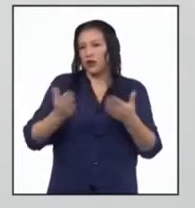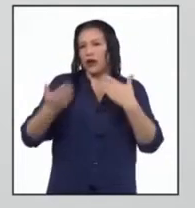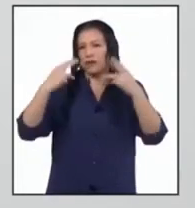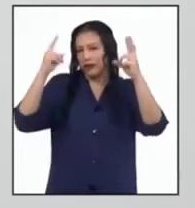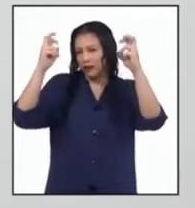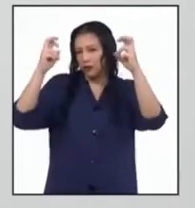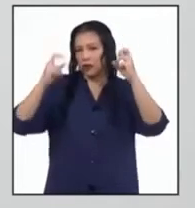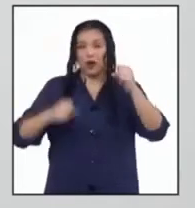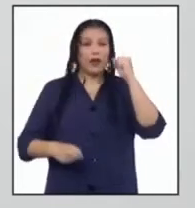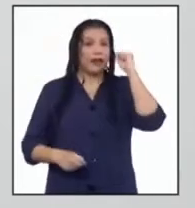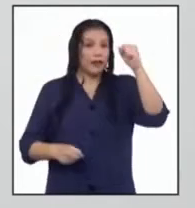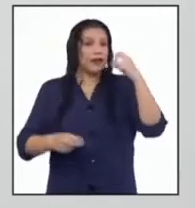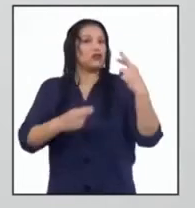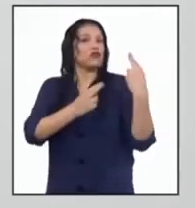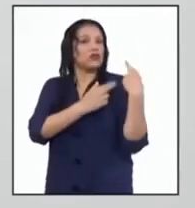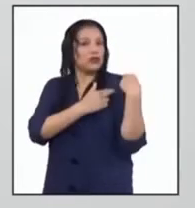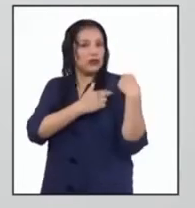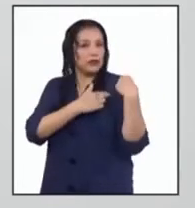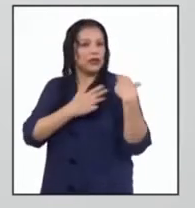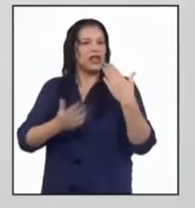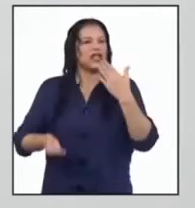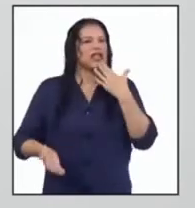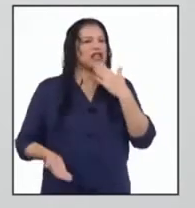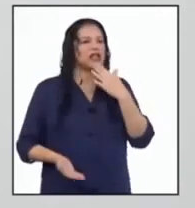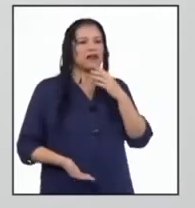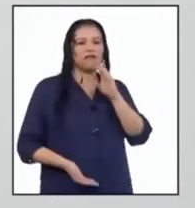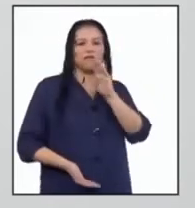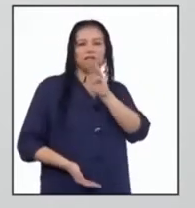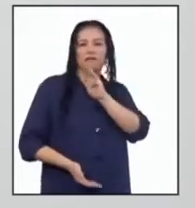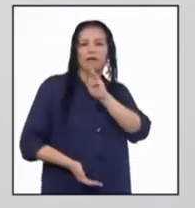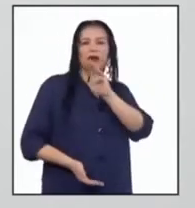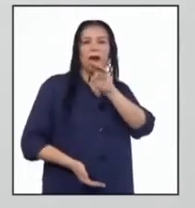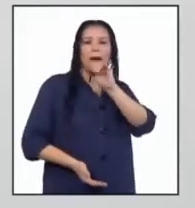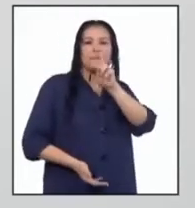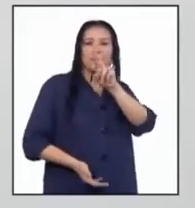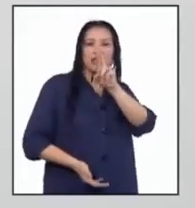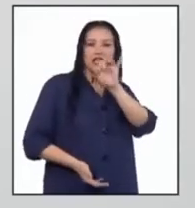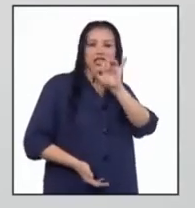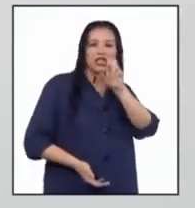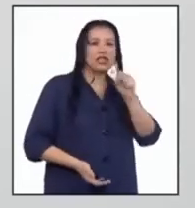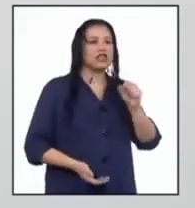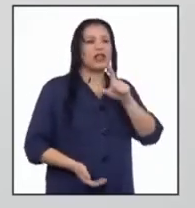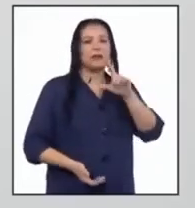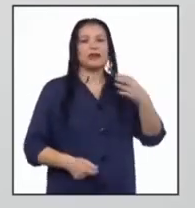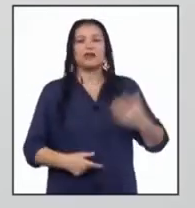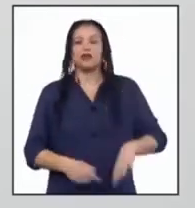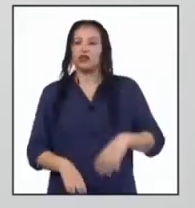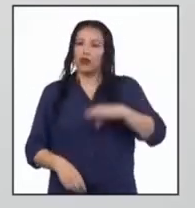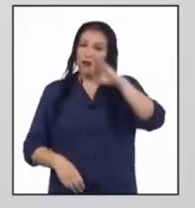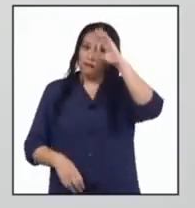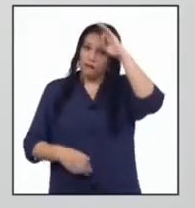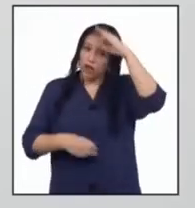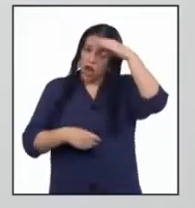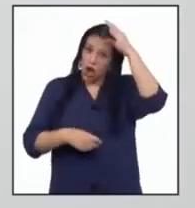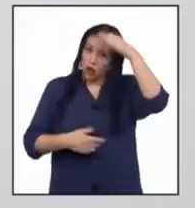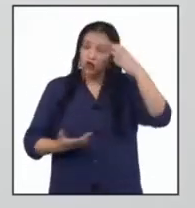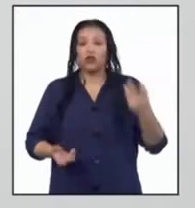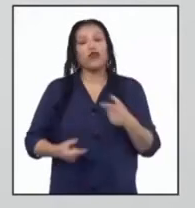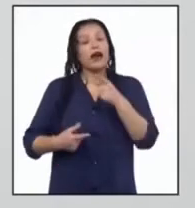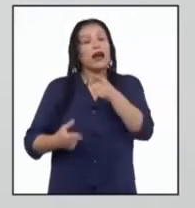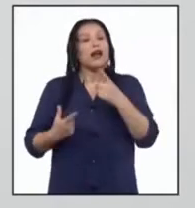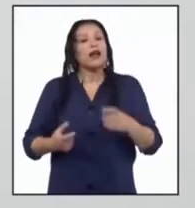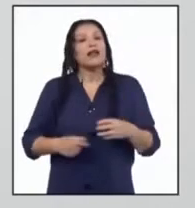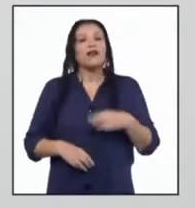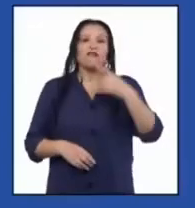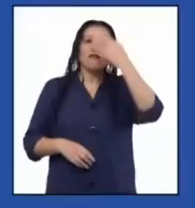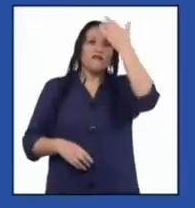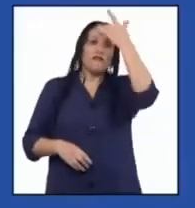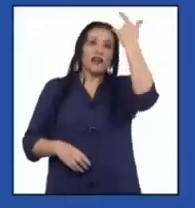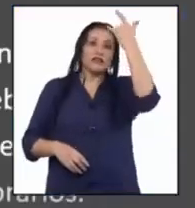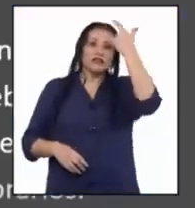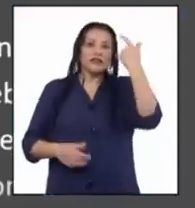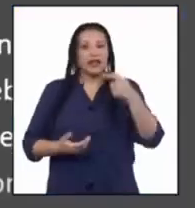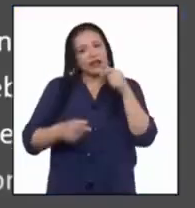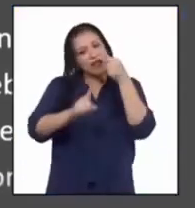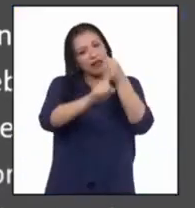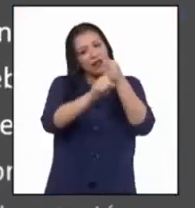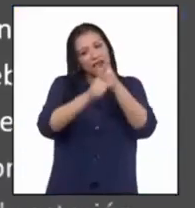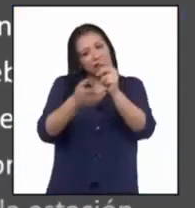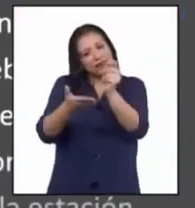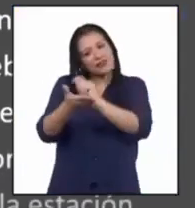deberes. Es de Brigitte Labuye, una filósofa francesa que escribe para los jóvenes.